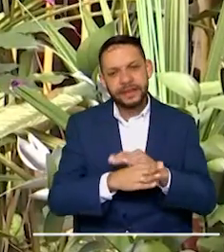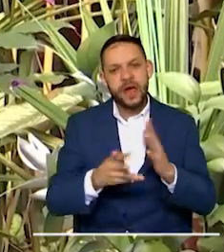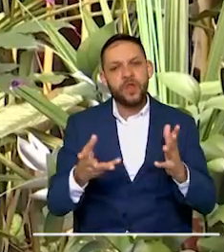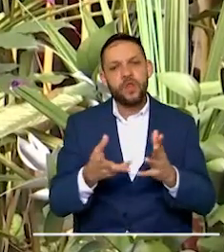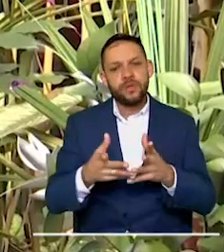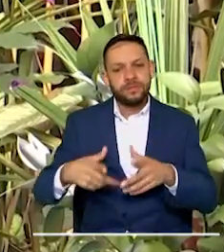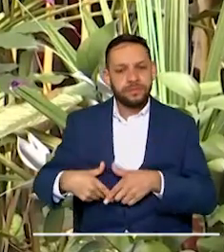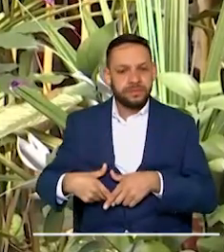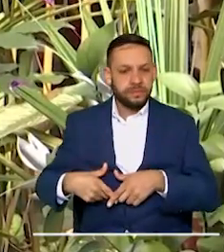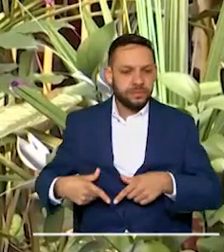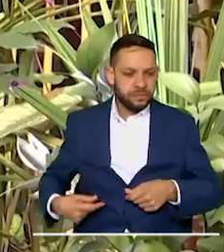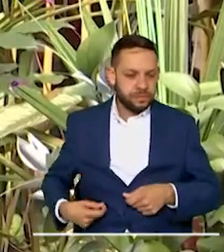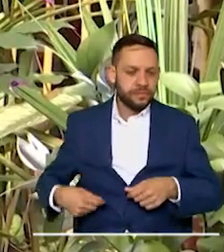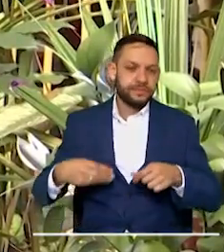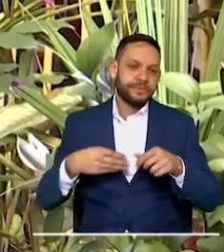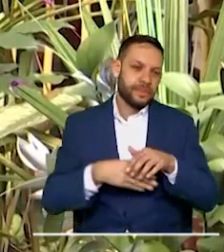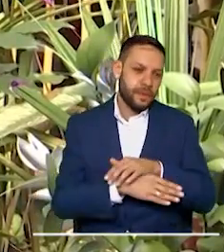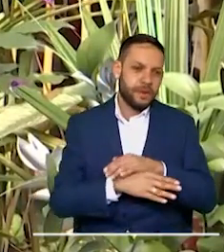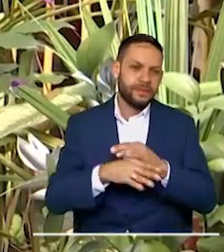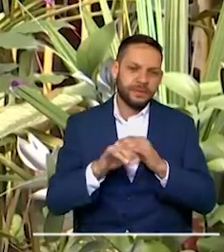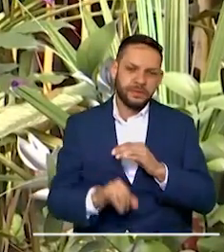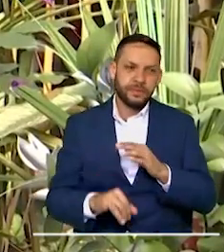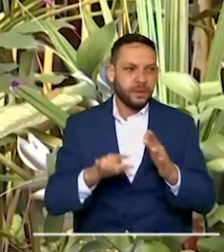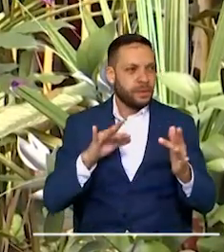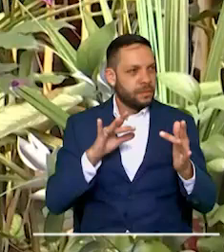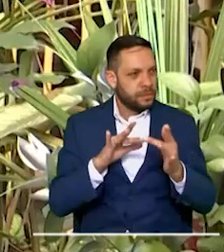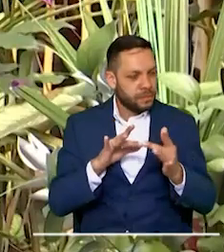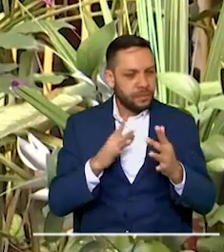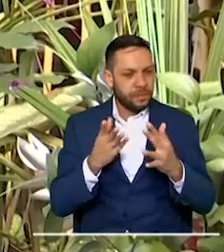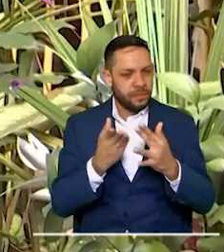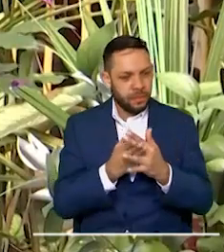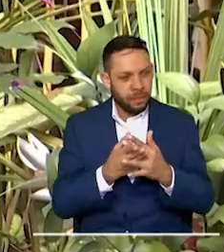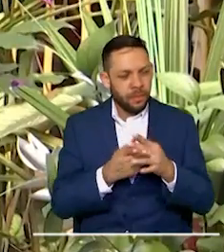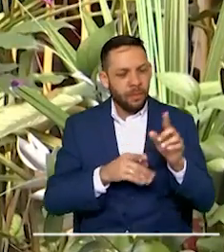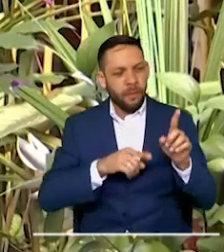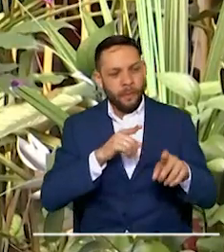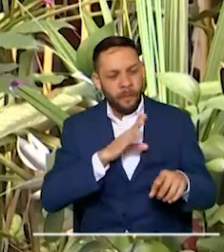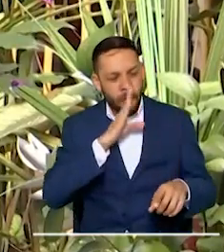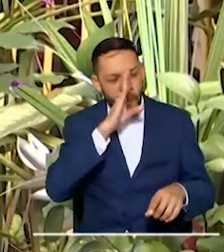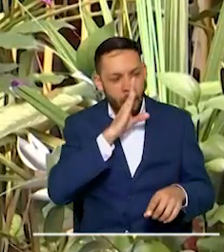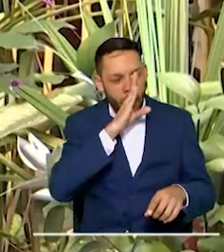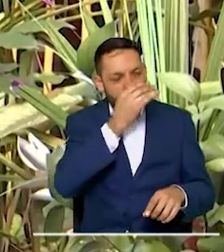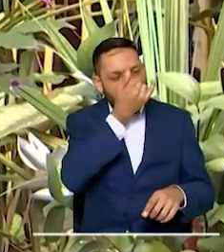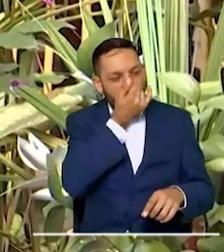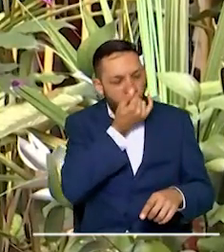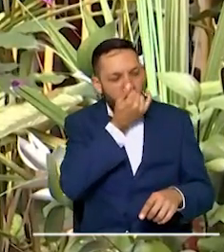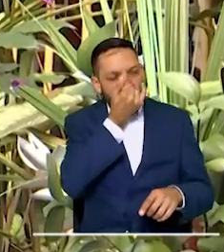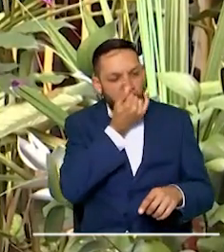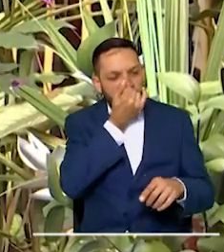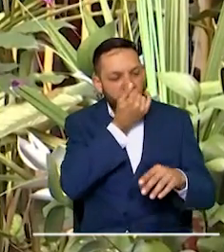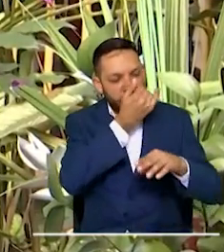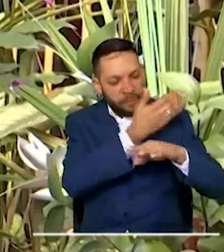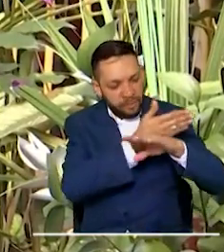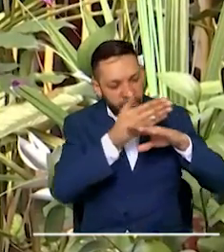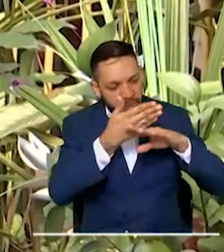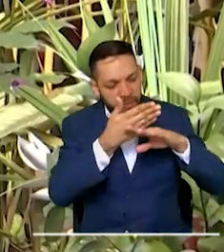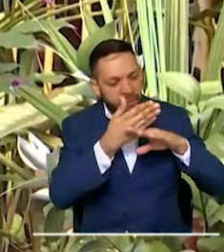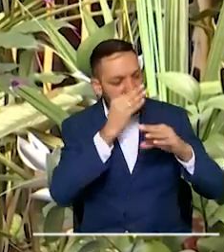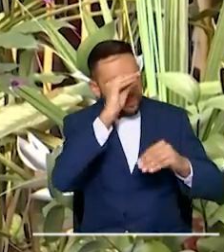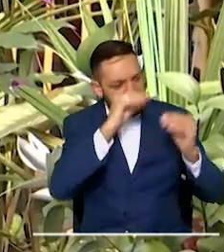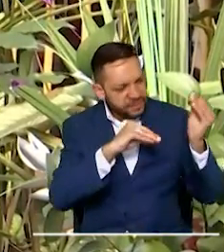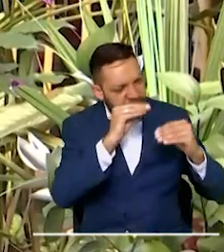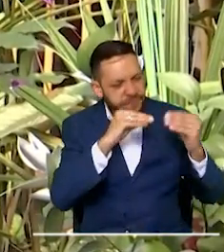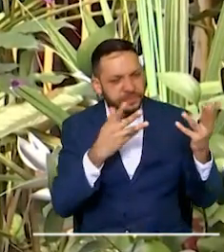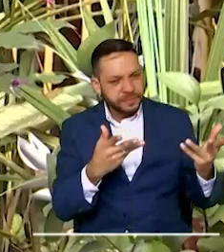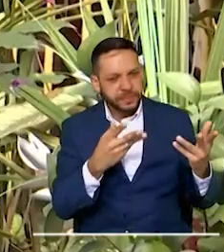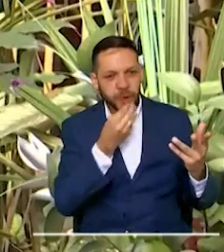finalmente va a estar muy comprometido cuando tenemos muy malos hábitos en nuestra forma